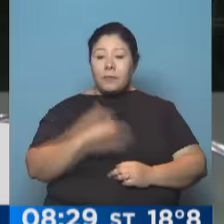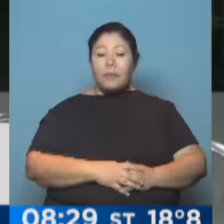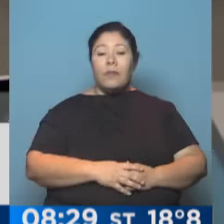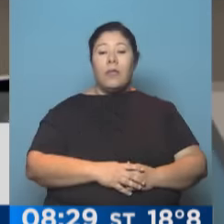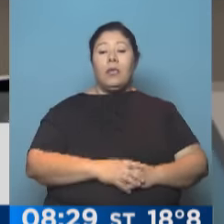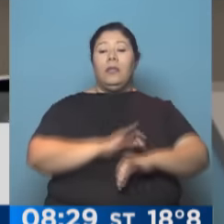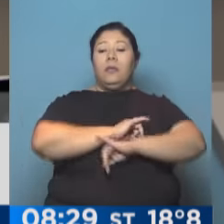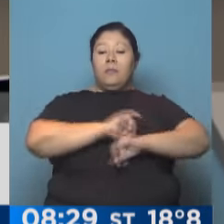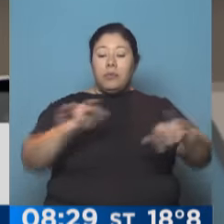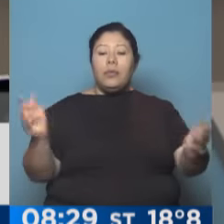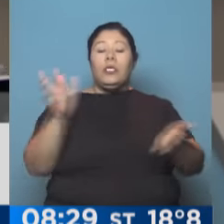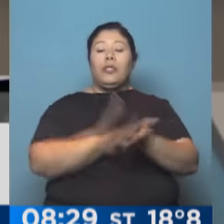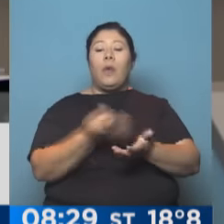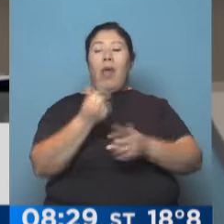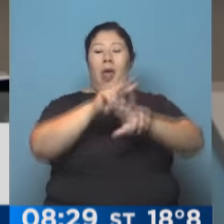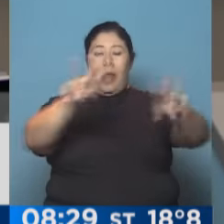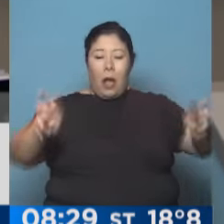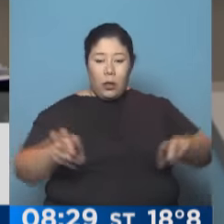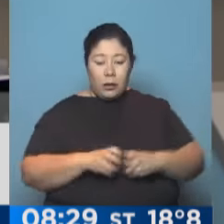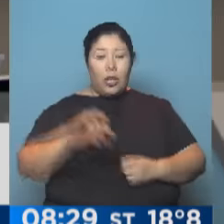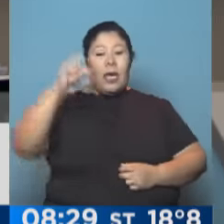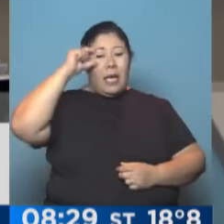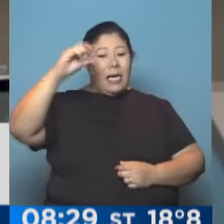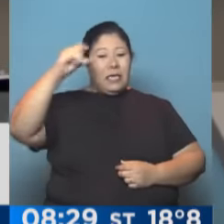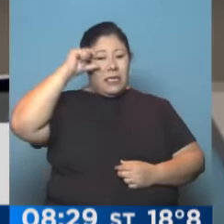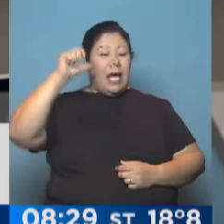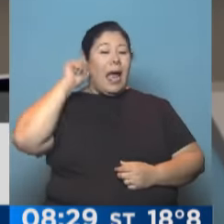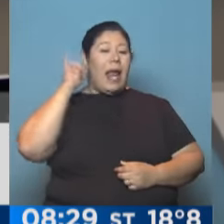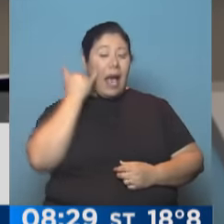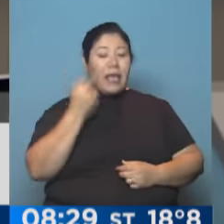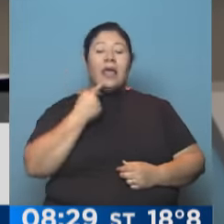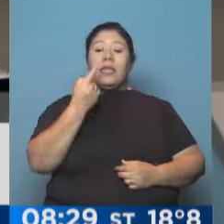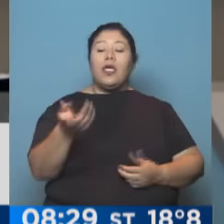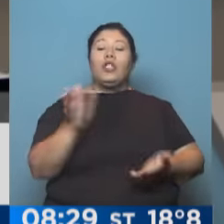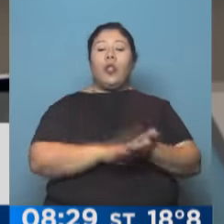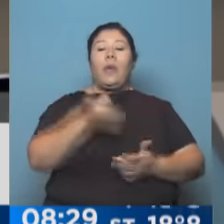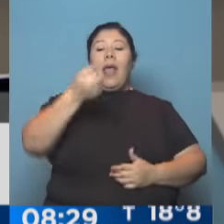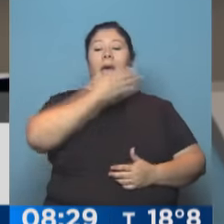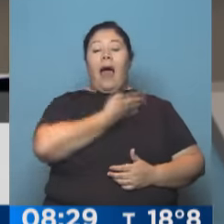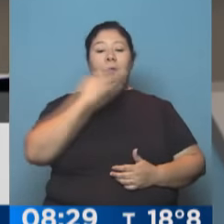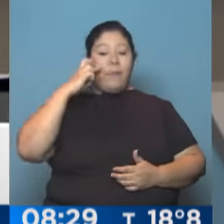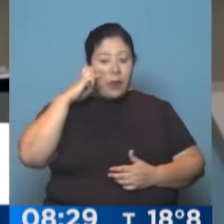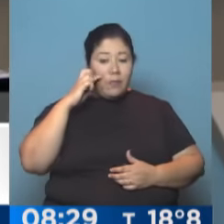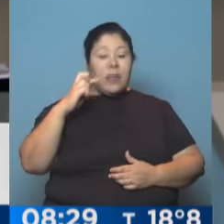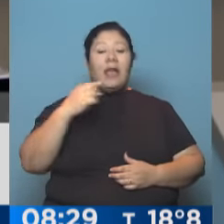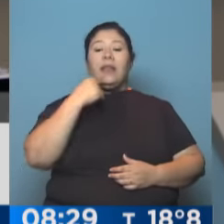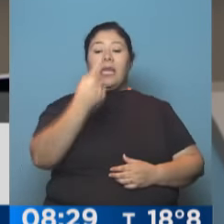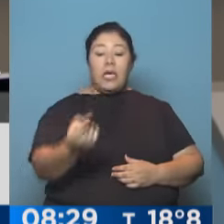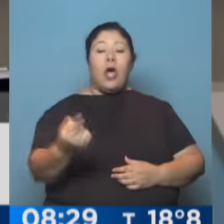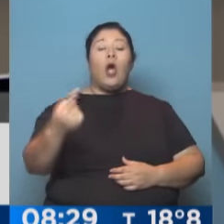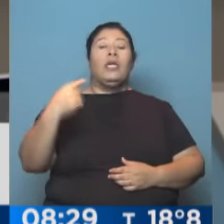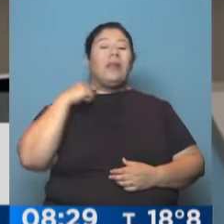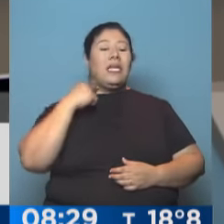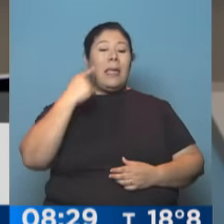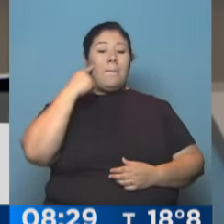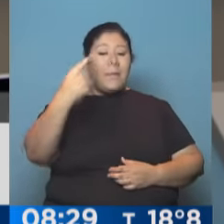cifra de recaudación una conferencia de prensa de Ricardo chegaray chegaray dijo el cálculo de la fipi es que hay 13,000 millones de dólares